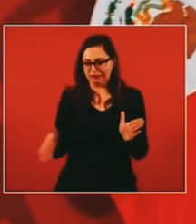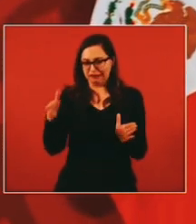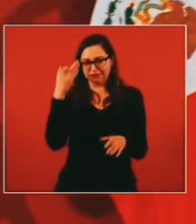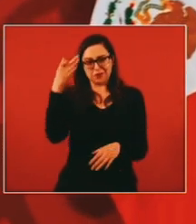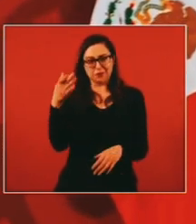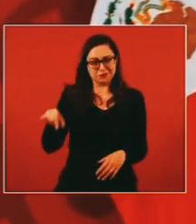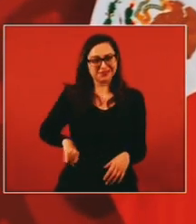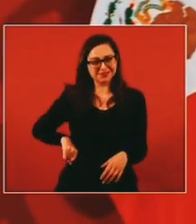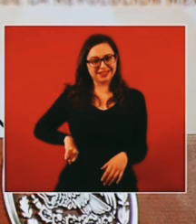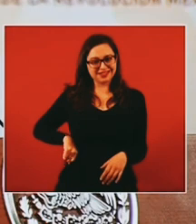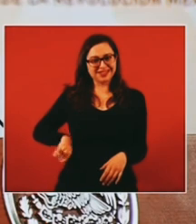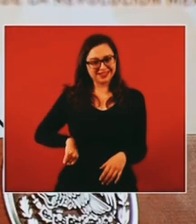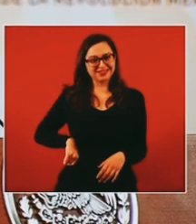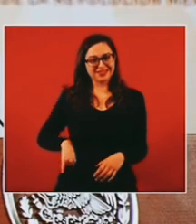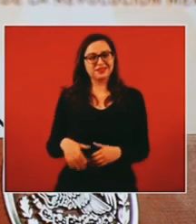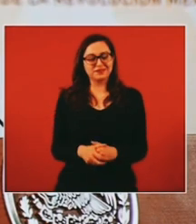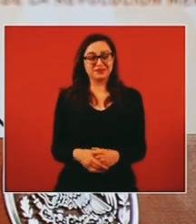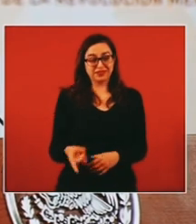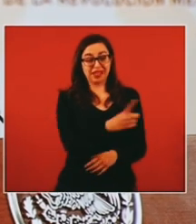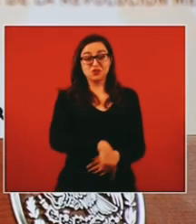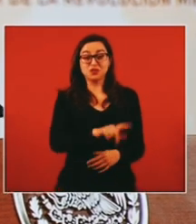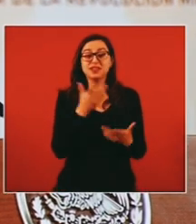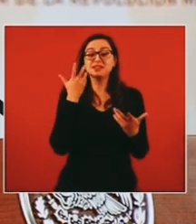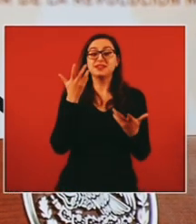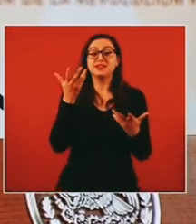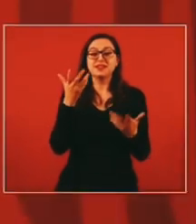imagínense aspirantes